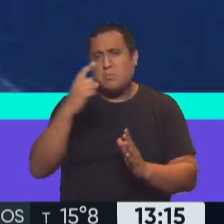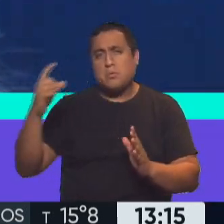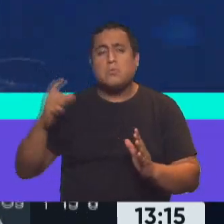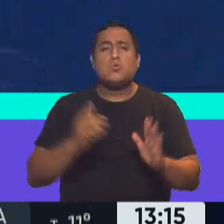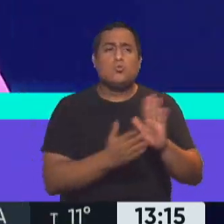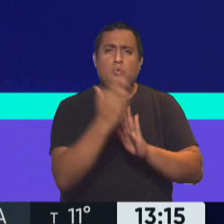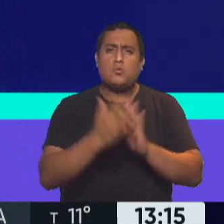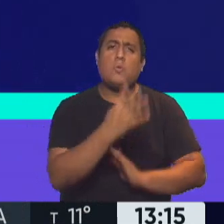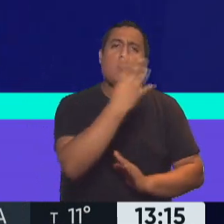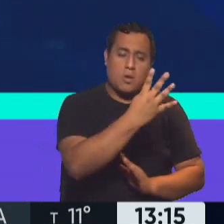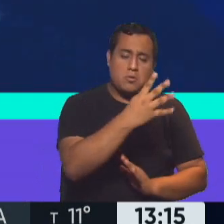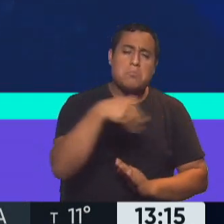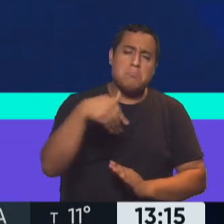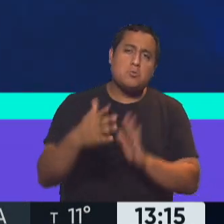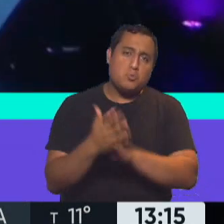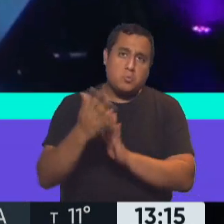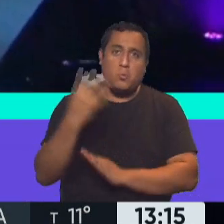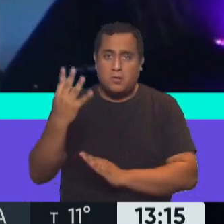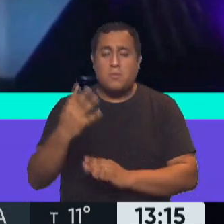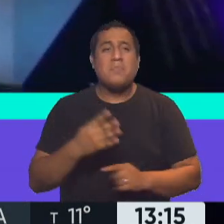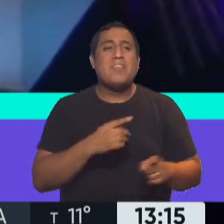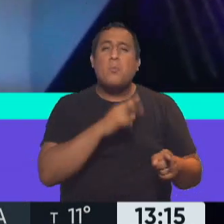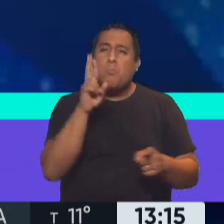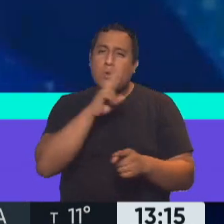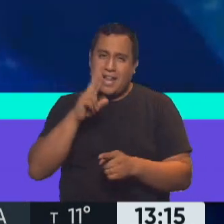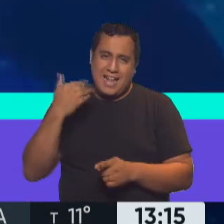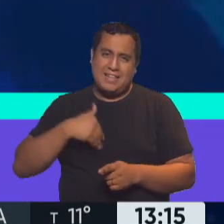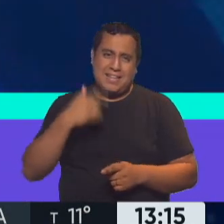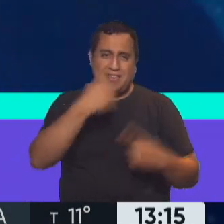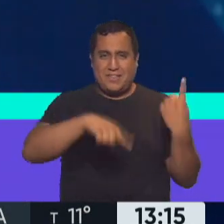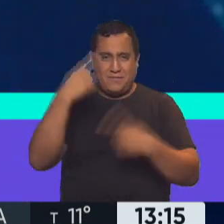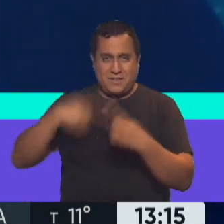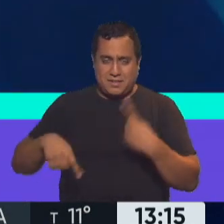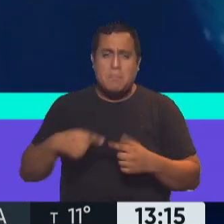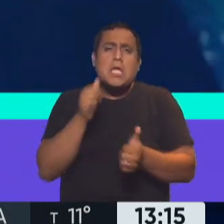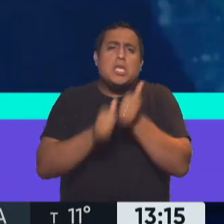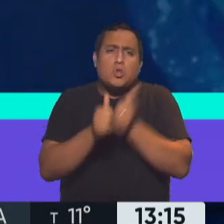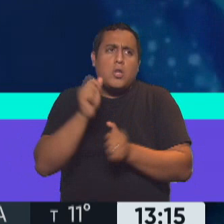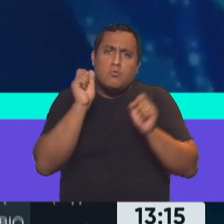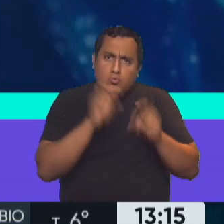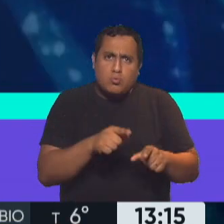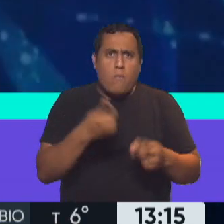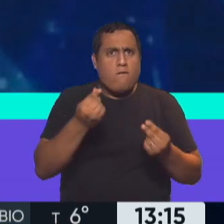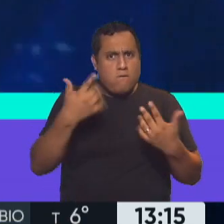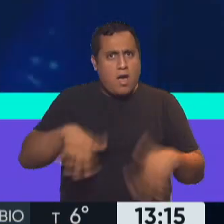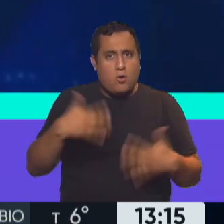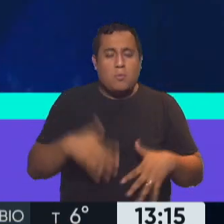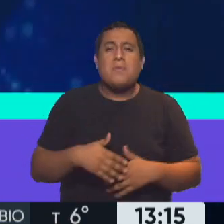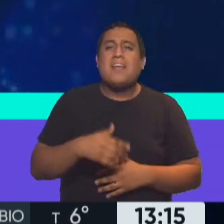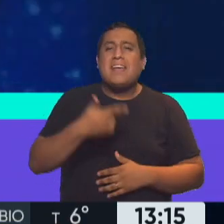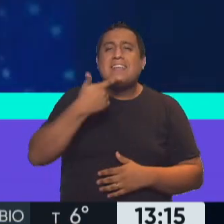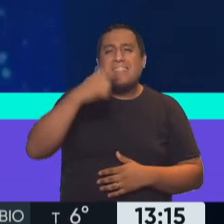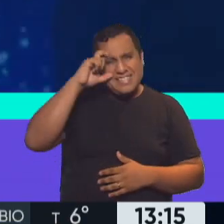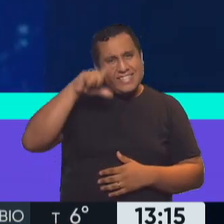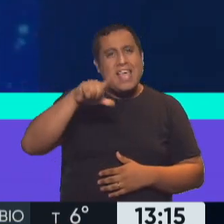primeros para ver, con distintas mujeres argentinas, valiosas historias de valiosas mujeres argentinas. Por ejemplo, Ana María Stelman, la